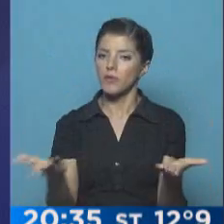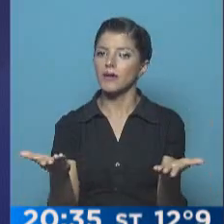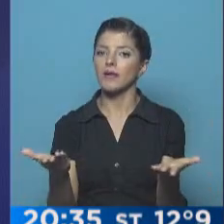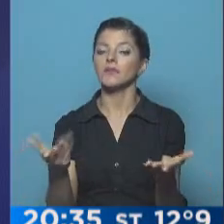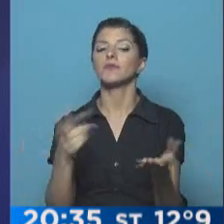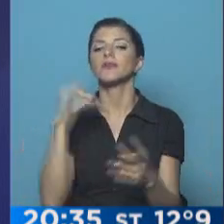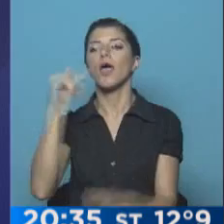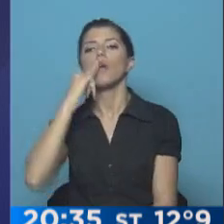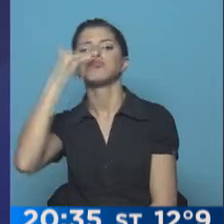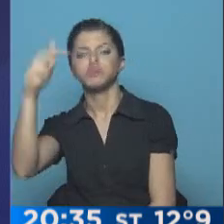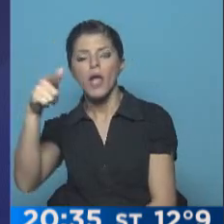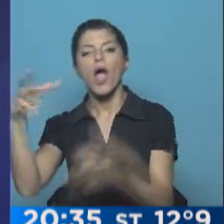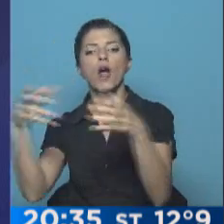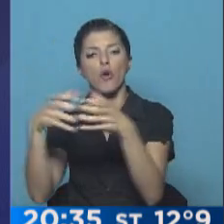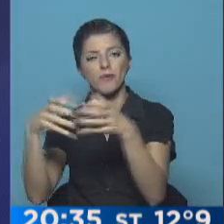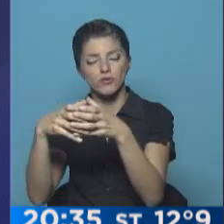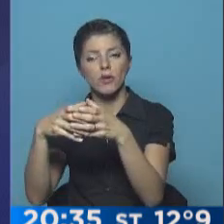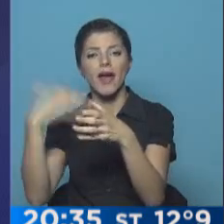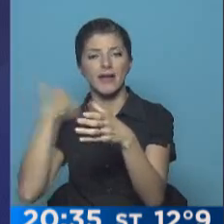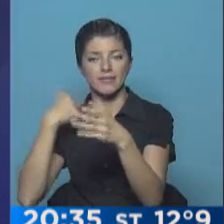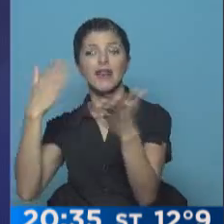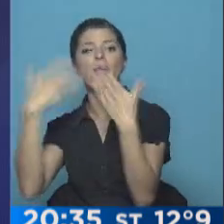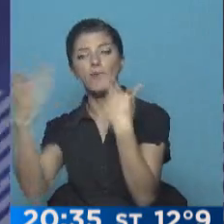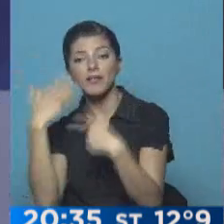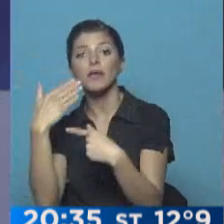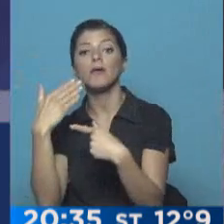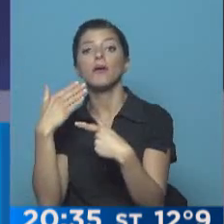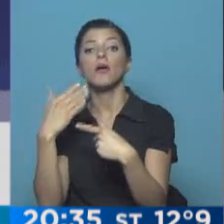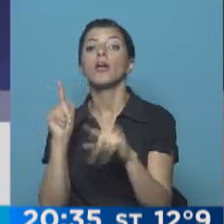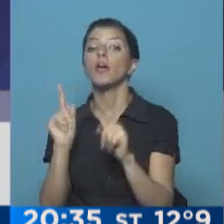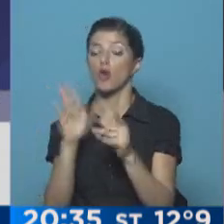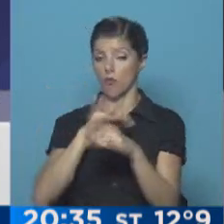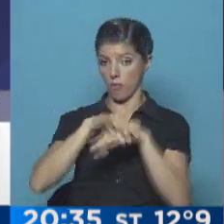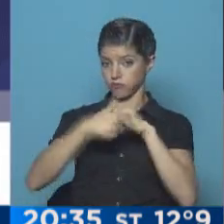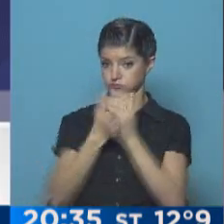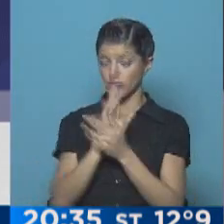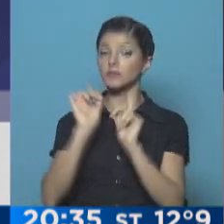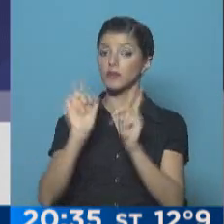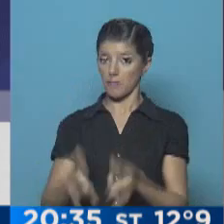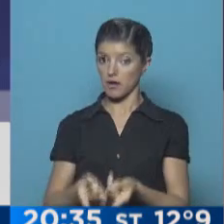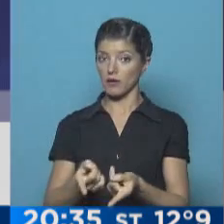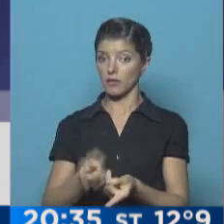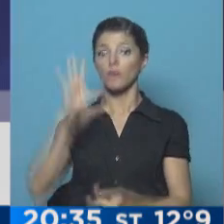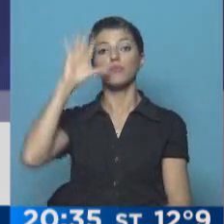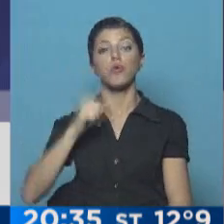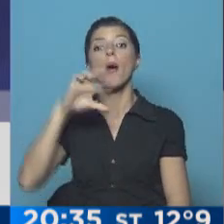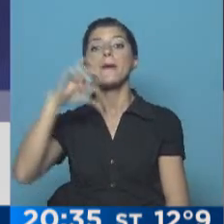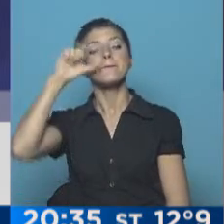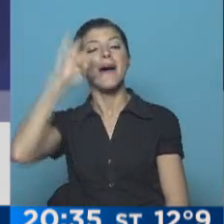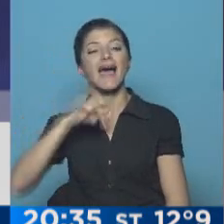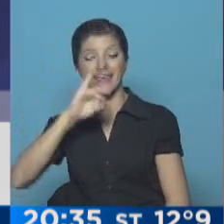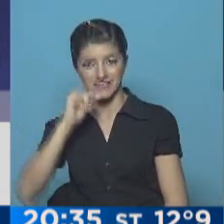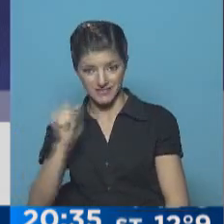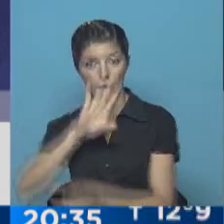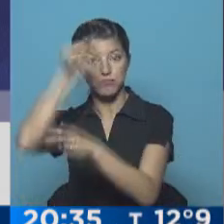comunicó con la organización Argentina Debate para proponer que como moderador esté también el doctor Adrián Paenza. La otra